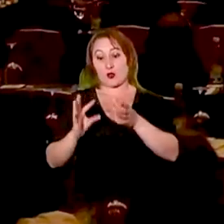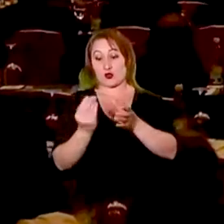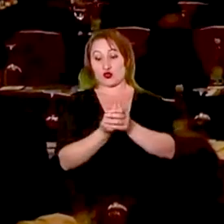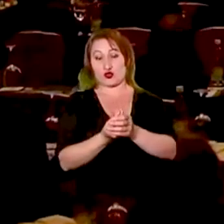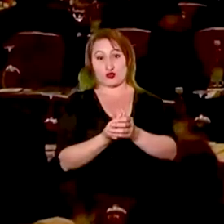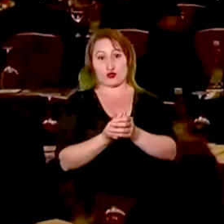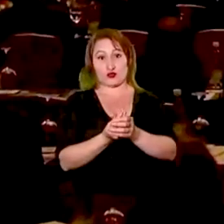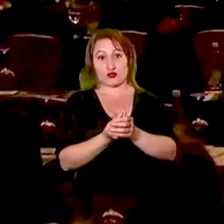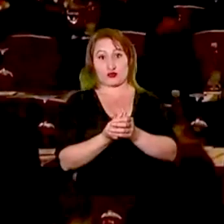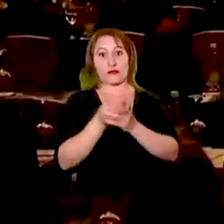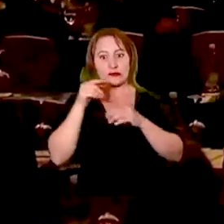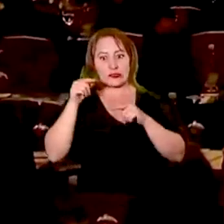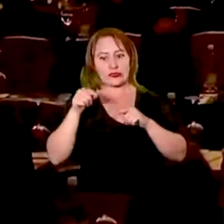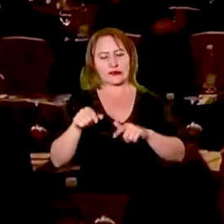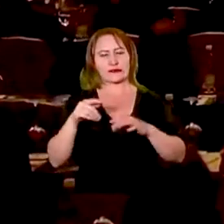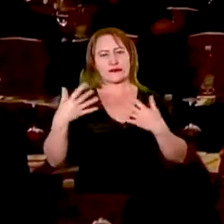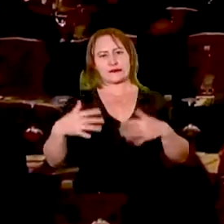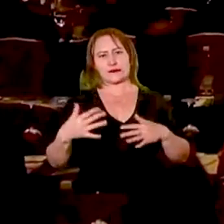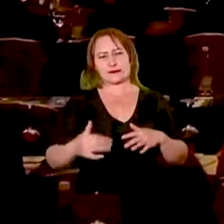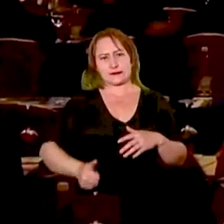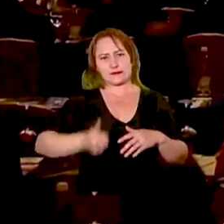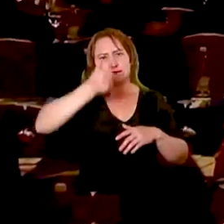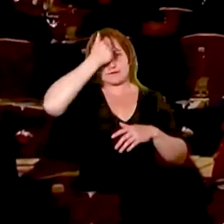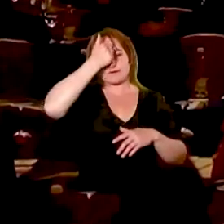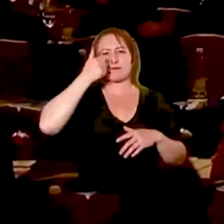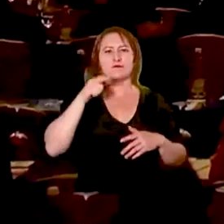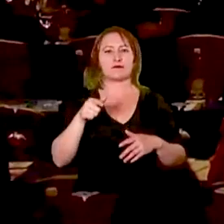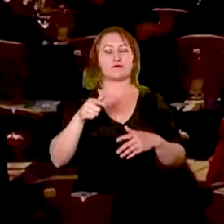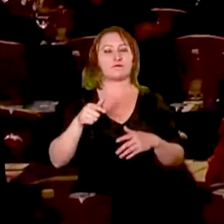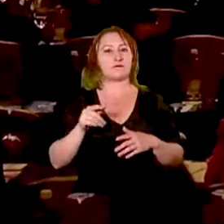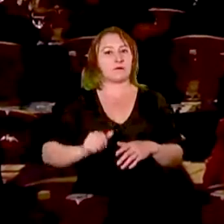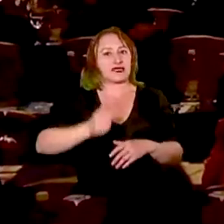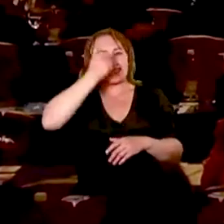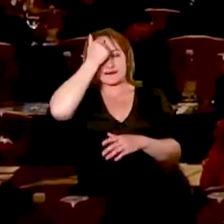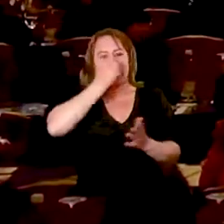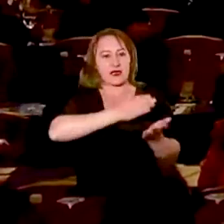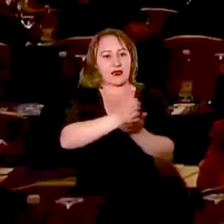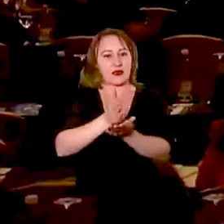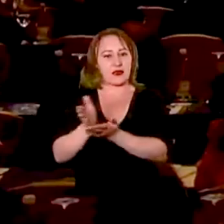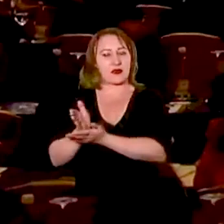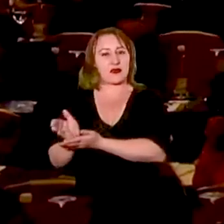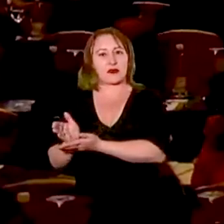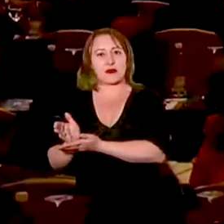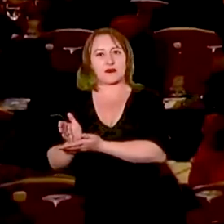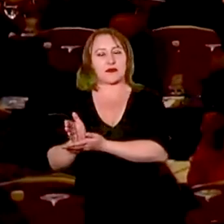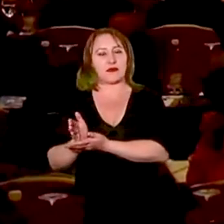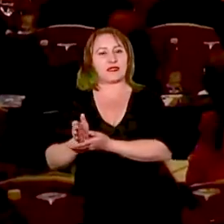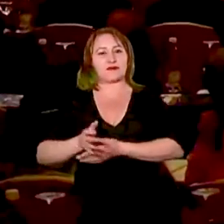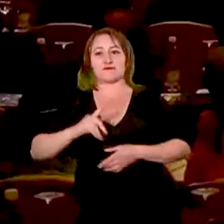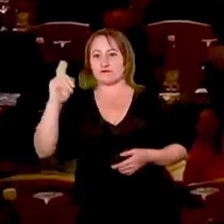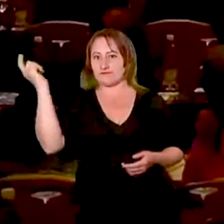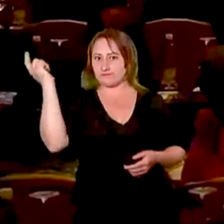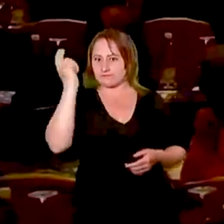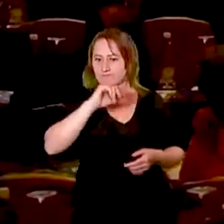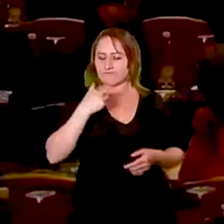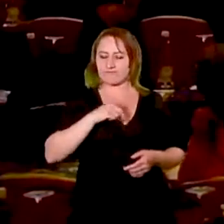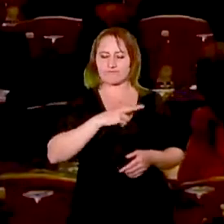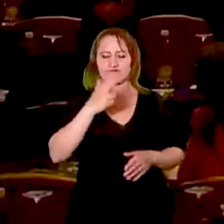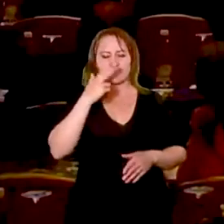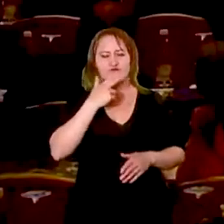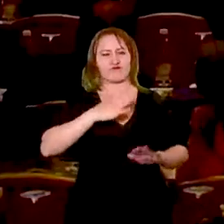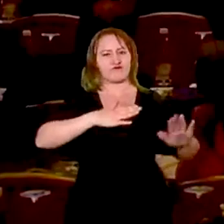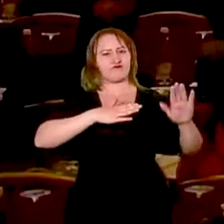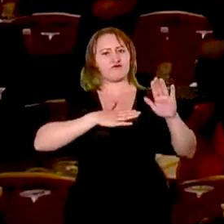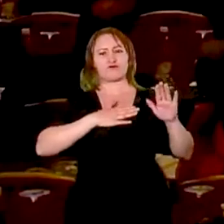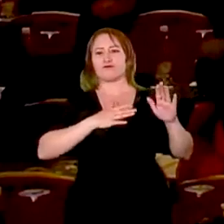inclusión. Y ese principio lo tenemos como eje fundamental porque estamos seriamente comprometidos en